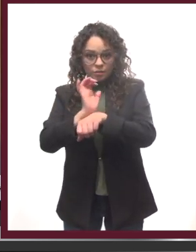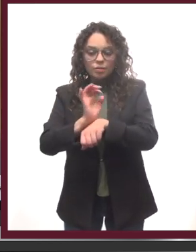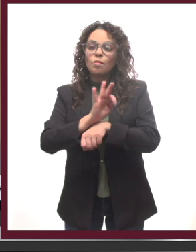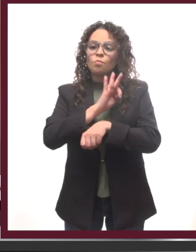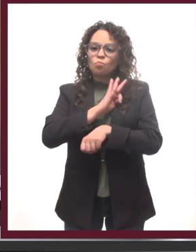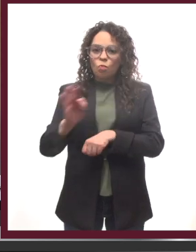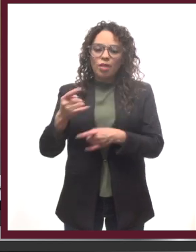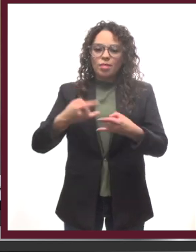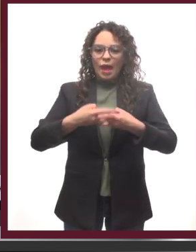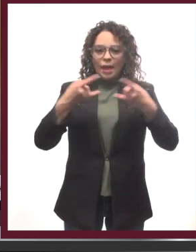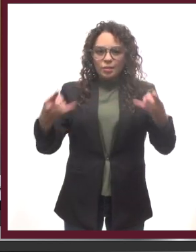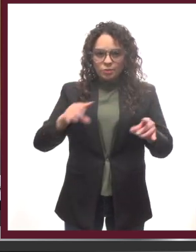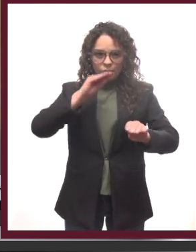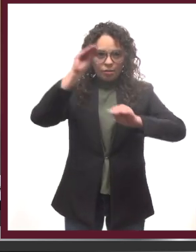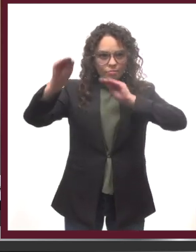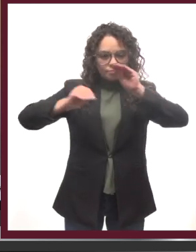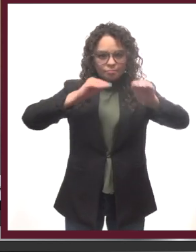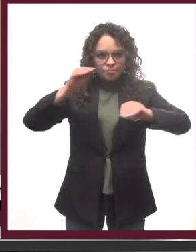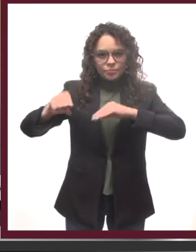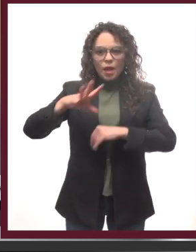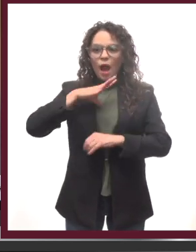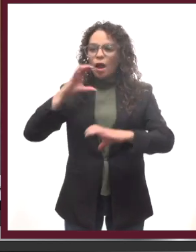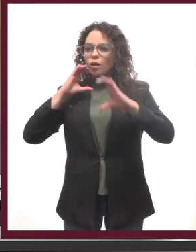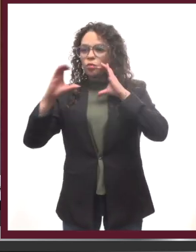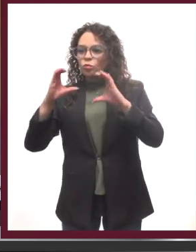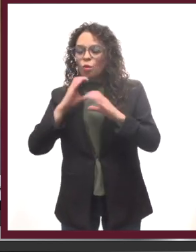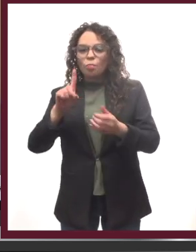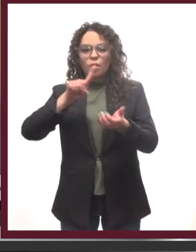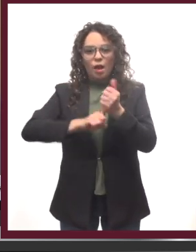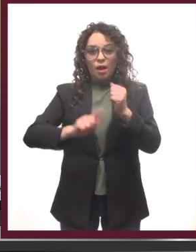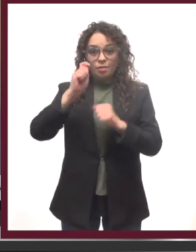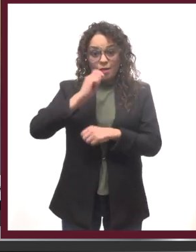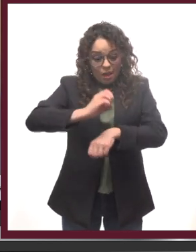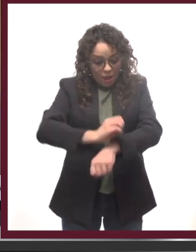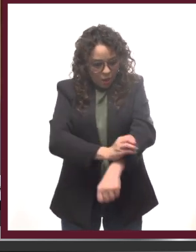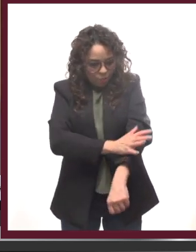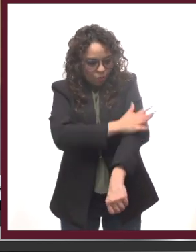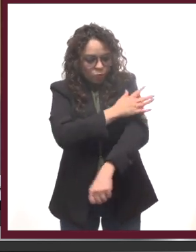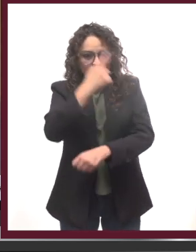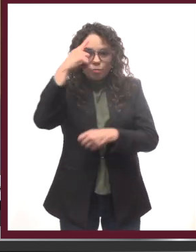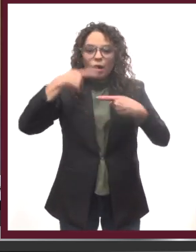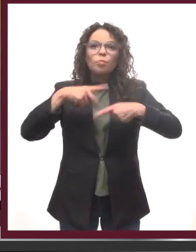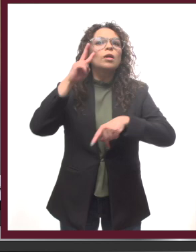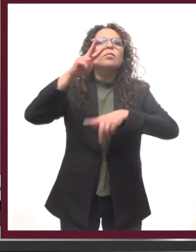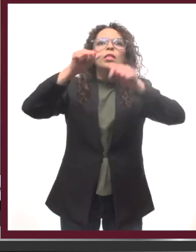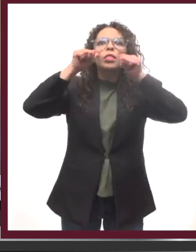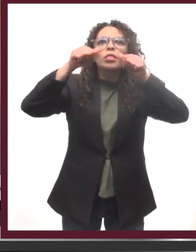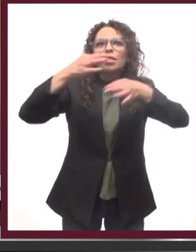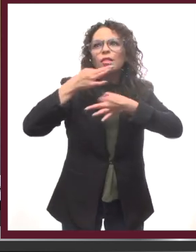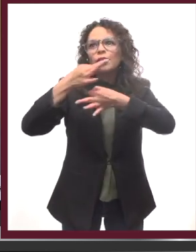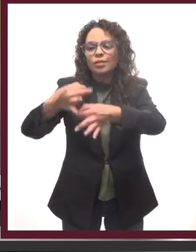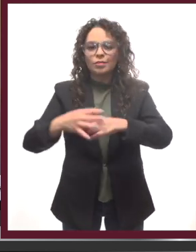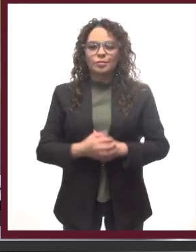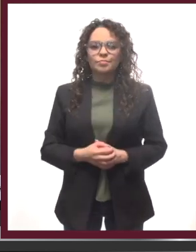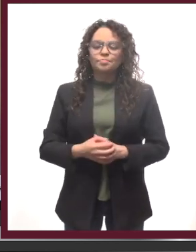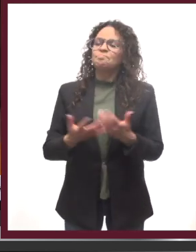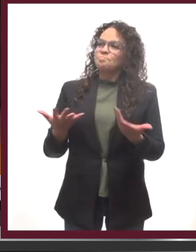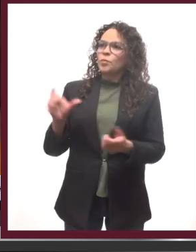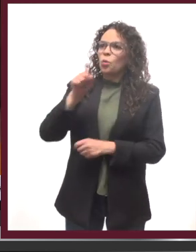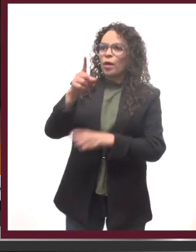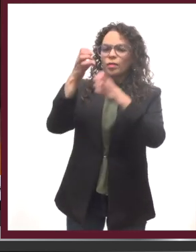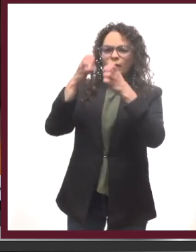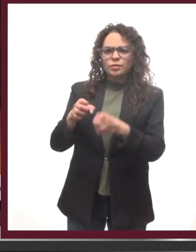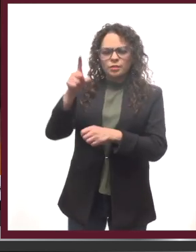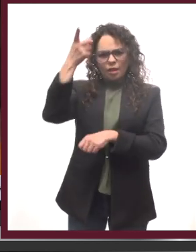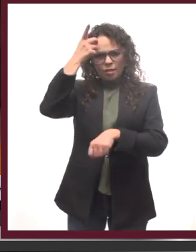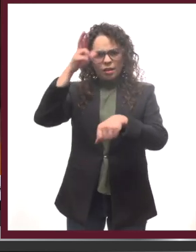el cineasta crea la historia y puede comunicarse y comunicar las emociones que quiere con la audiencia. Y cuando estás en el